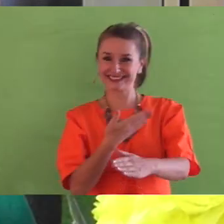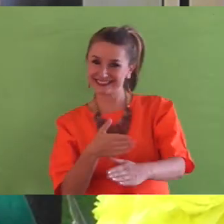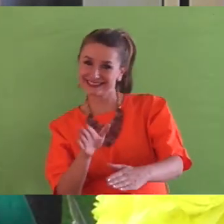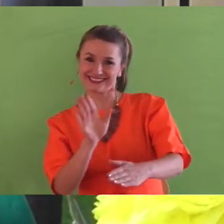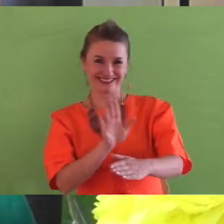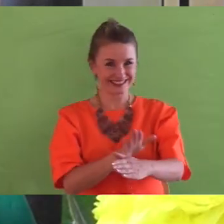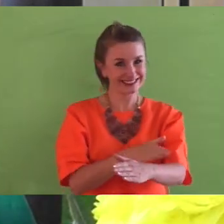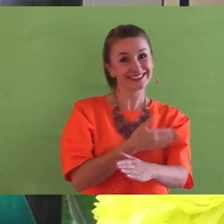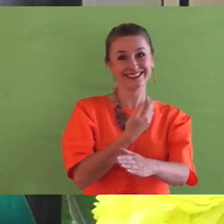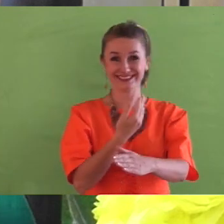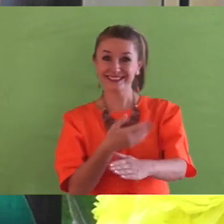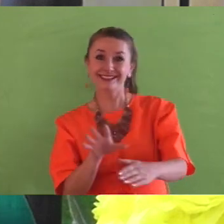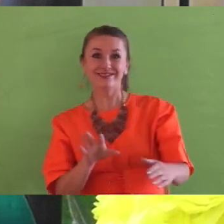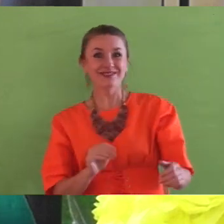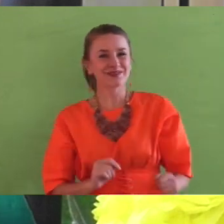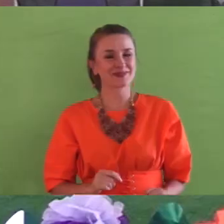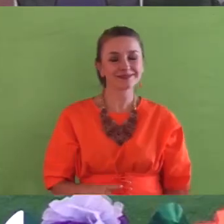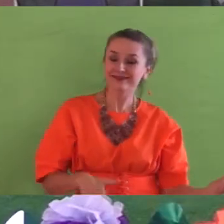salvar.